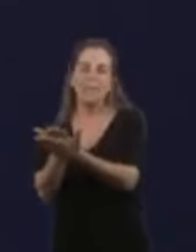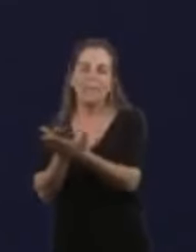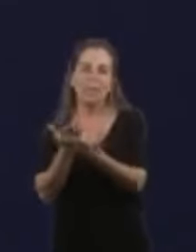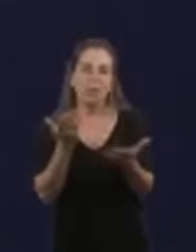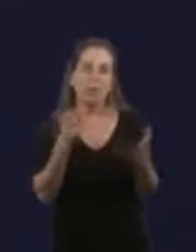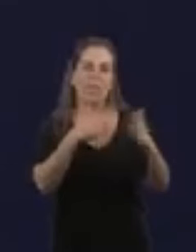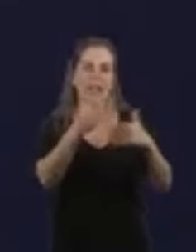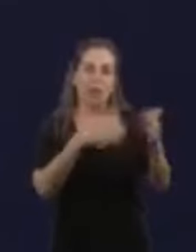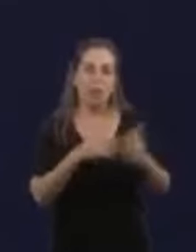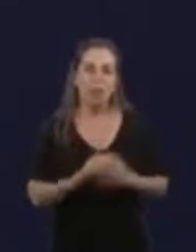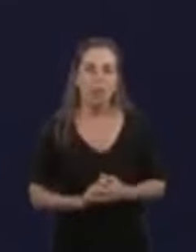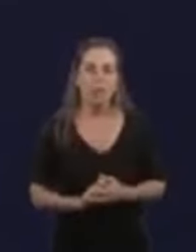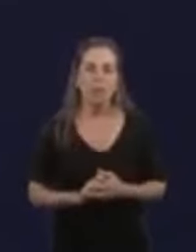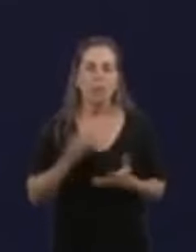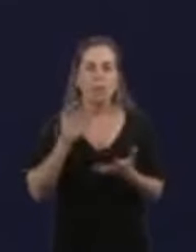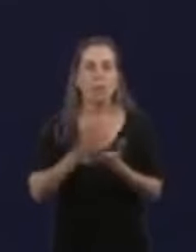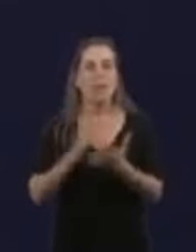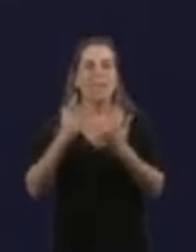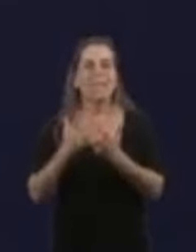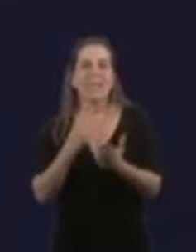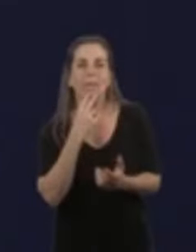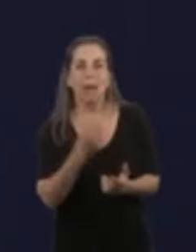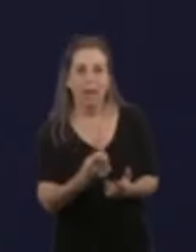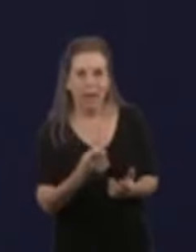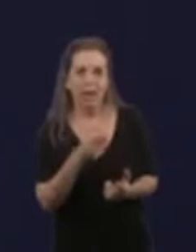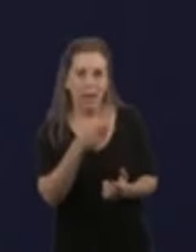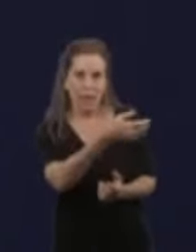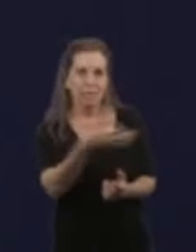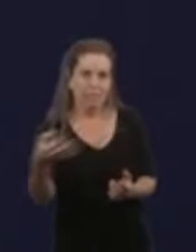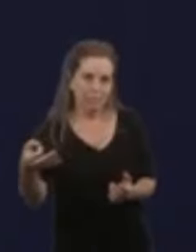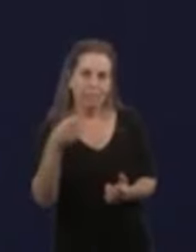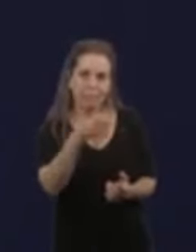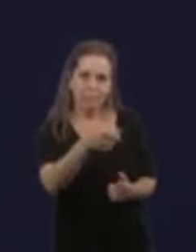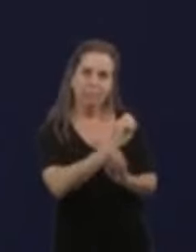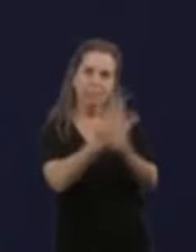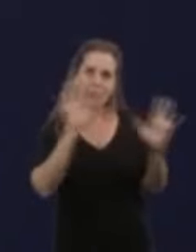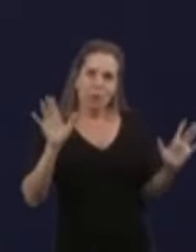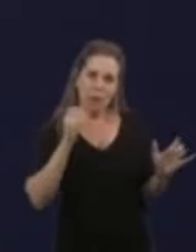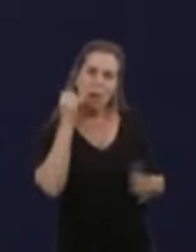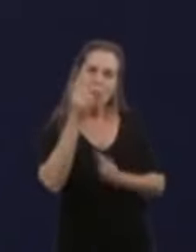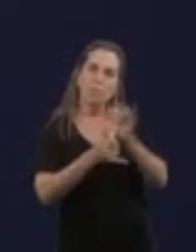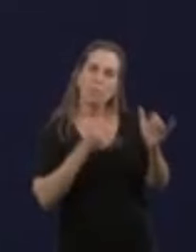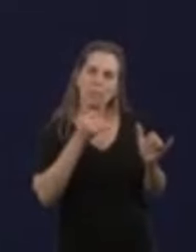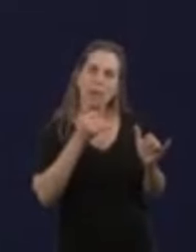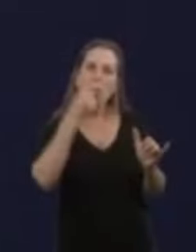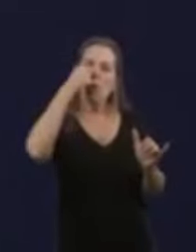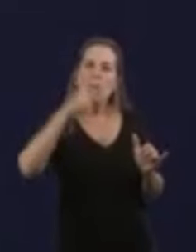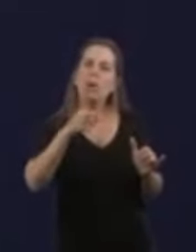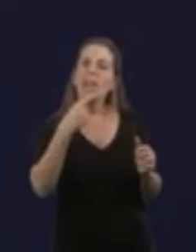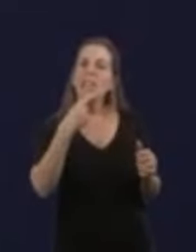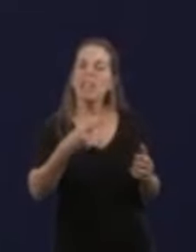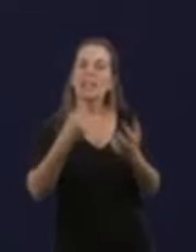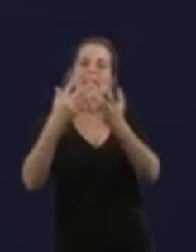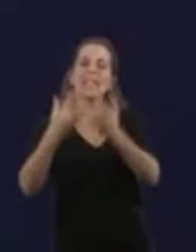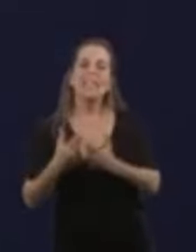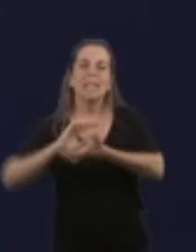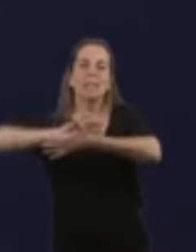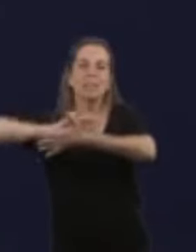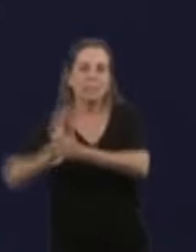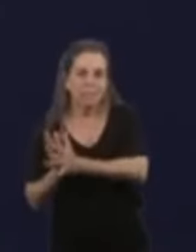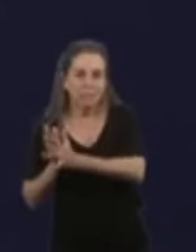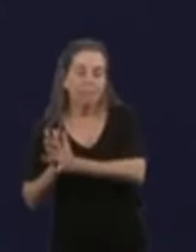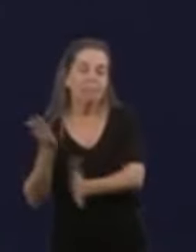obra con respecto al sistema energético vos lo definiste muy bien en tu en una de tus últimas frases un sistema destruido un sistema que